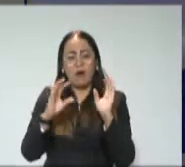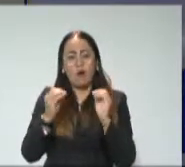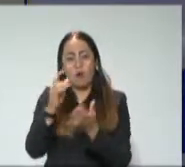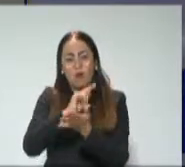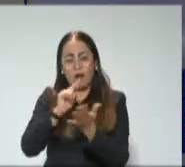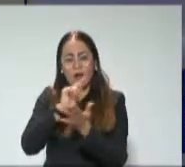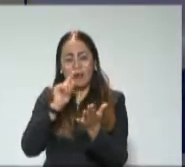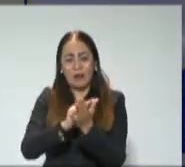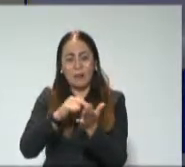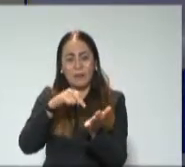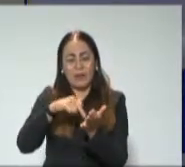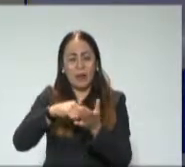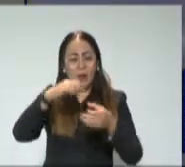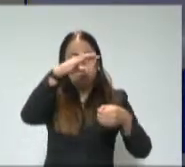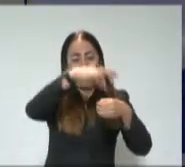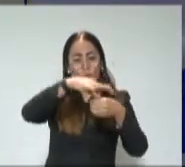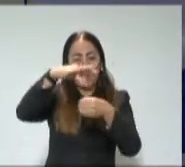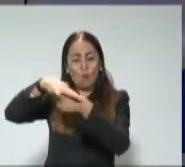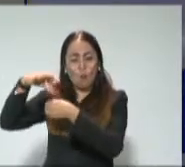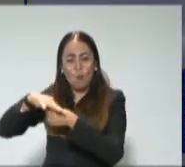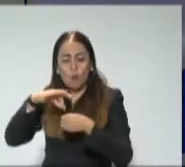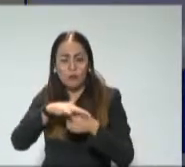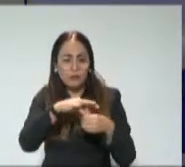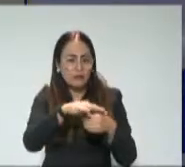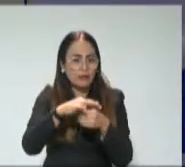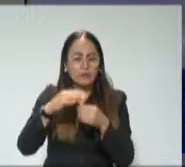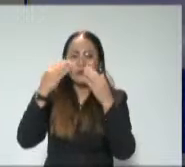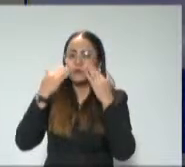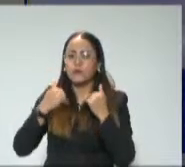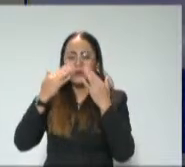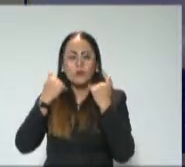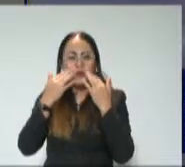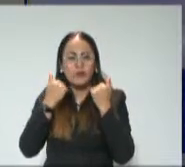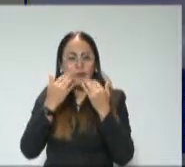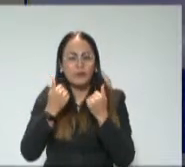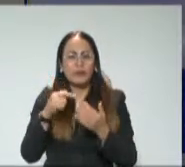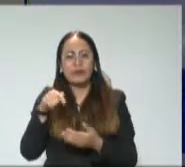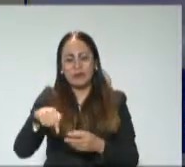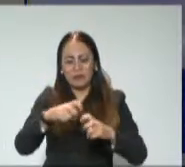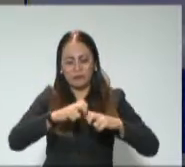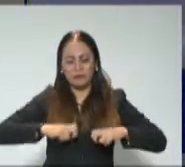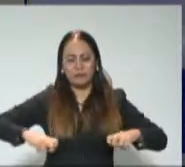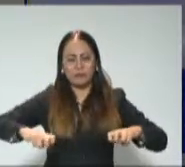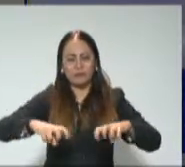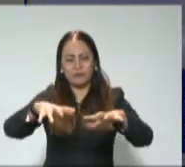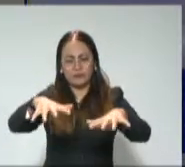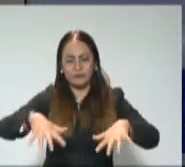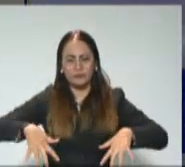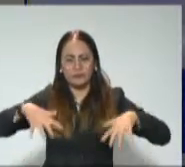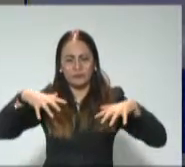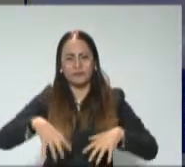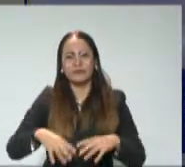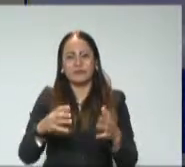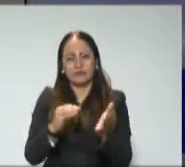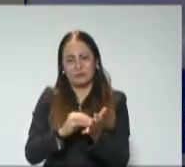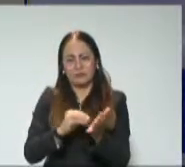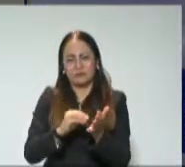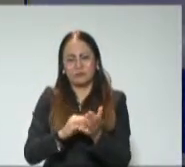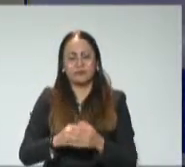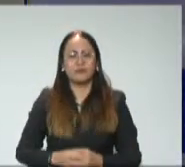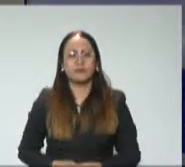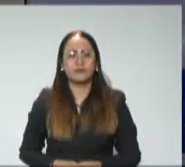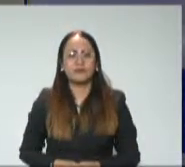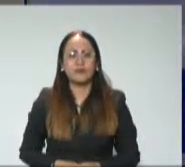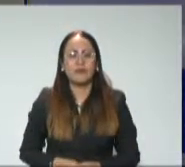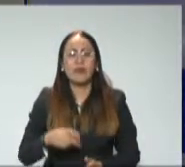para poder votar los asuntos puestos a consideración de el pleno de la permanente